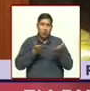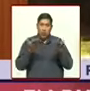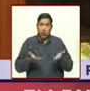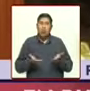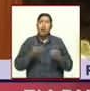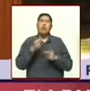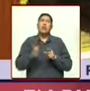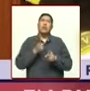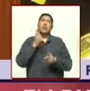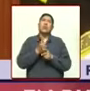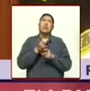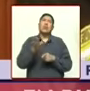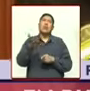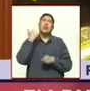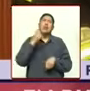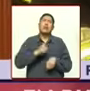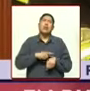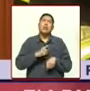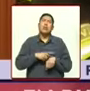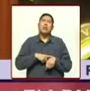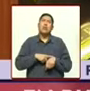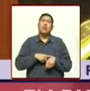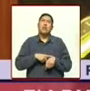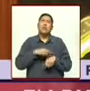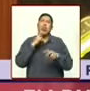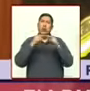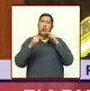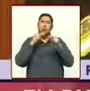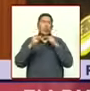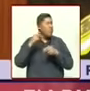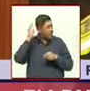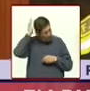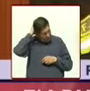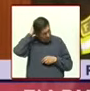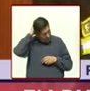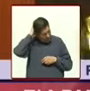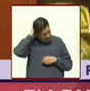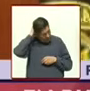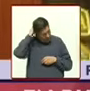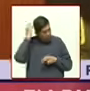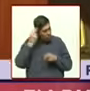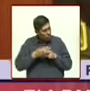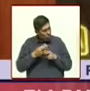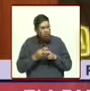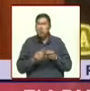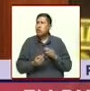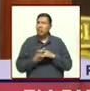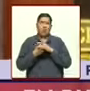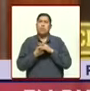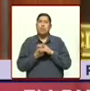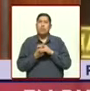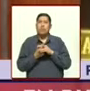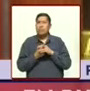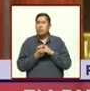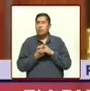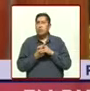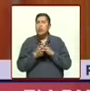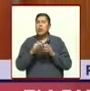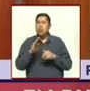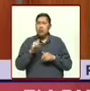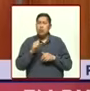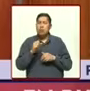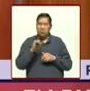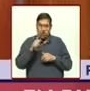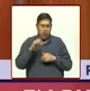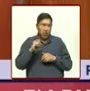acá. Justamente hace tiempo, cuando pasó lo de las noticias, el nombre saltó, pues es Basilio Mamani.